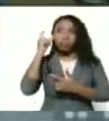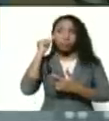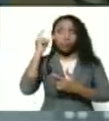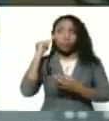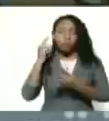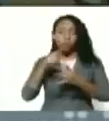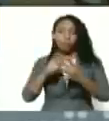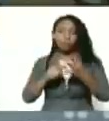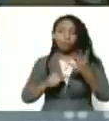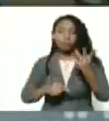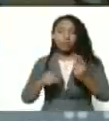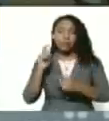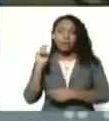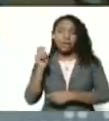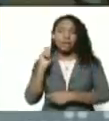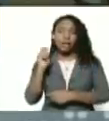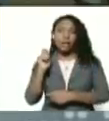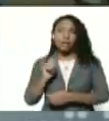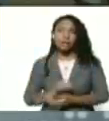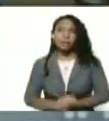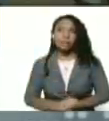adelante, Charallave.